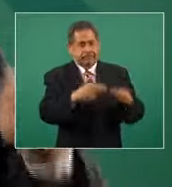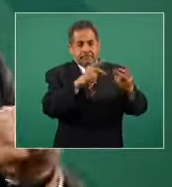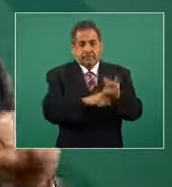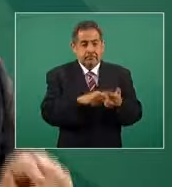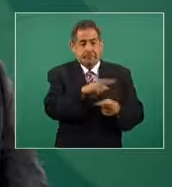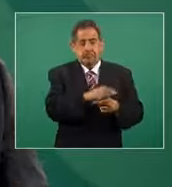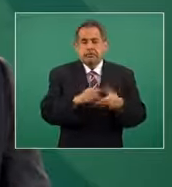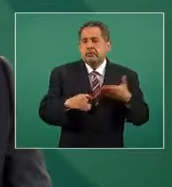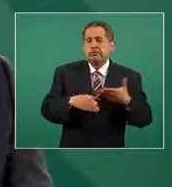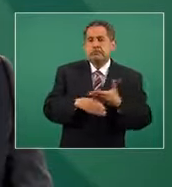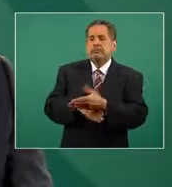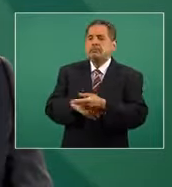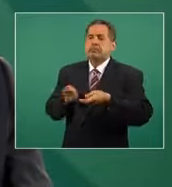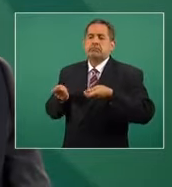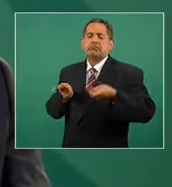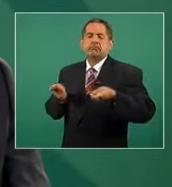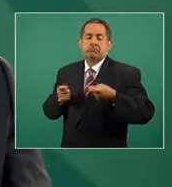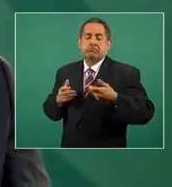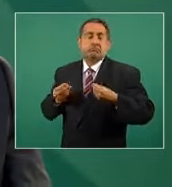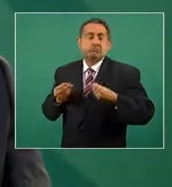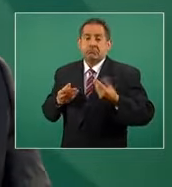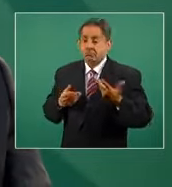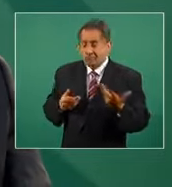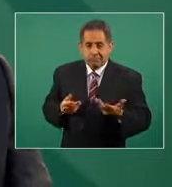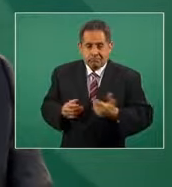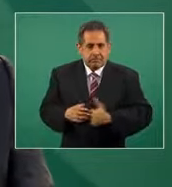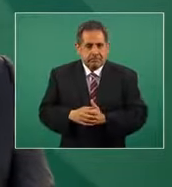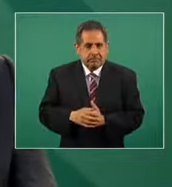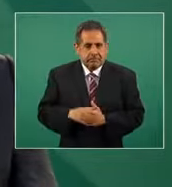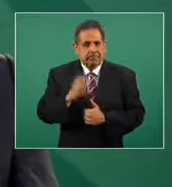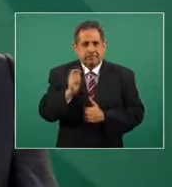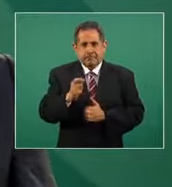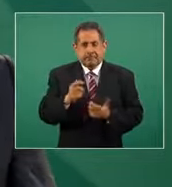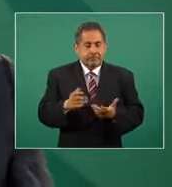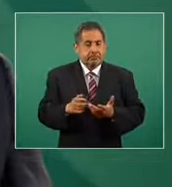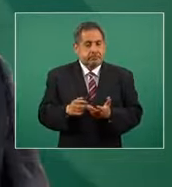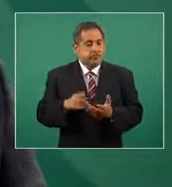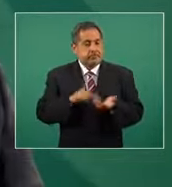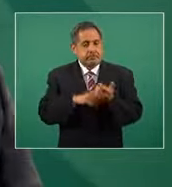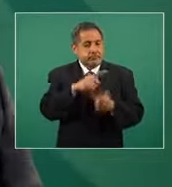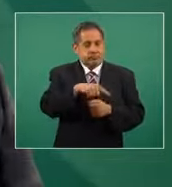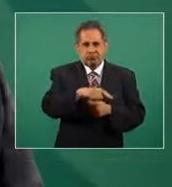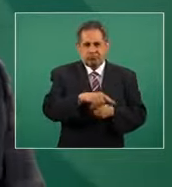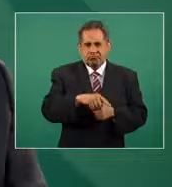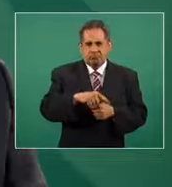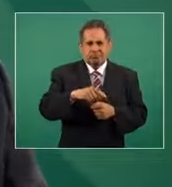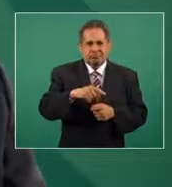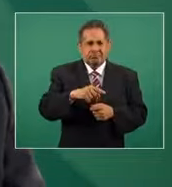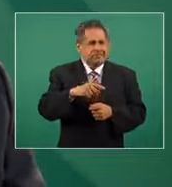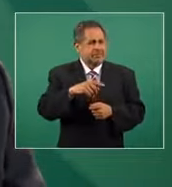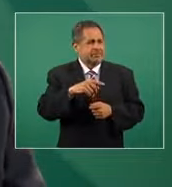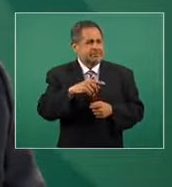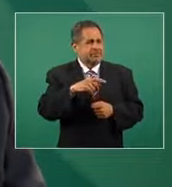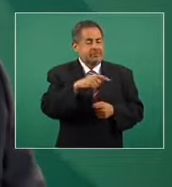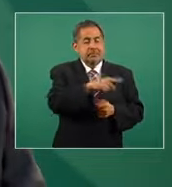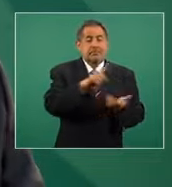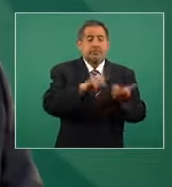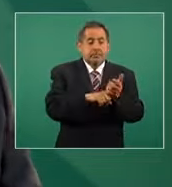mucha influencia, porque son accionistas hasta de